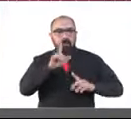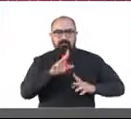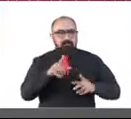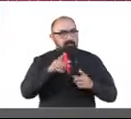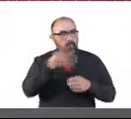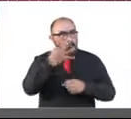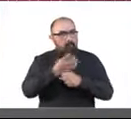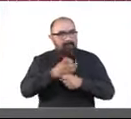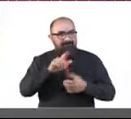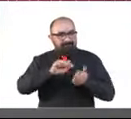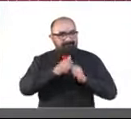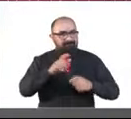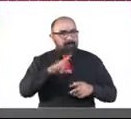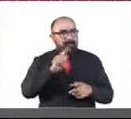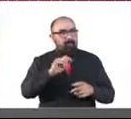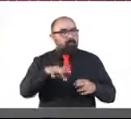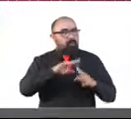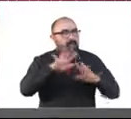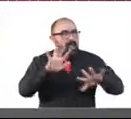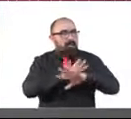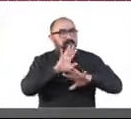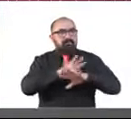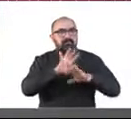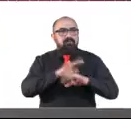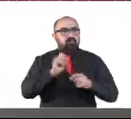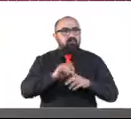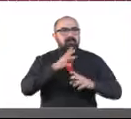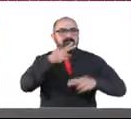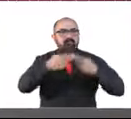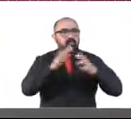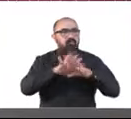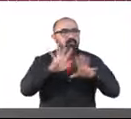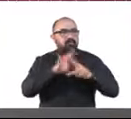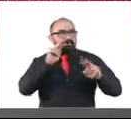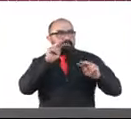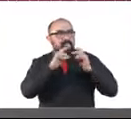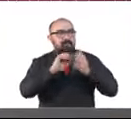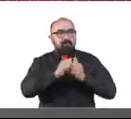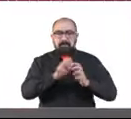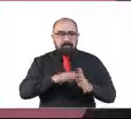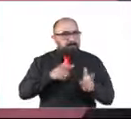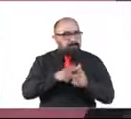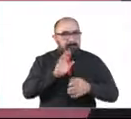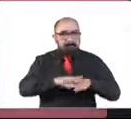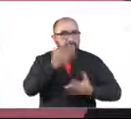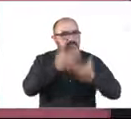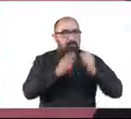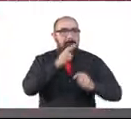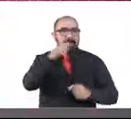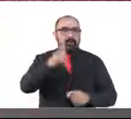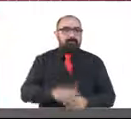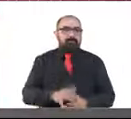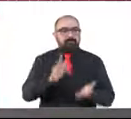la cuarta transformación en materia de medio ambiente, cambiar el paradigma de cómo lo visualizamos. Muchas gracias.